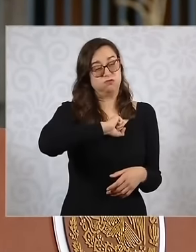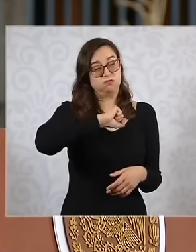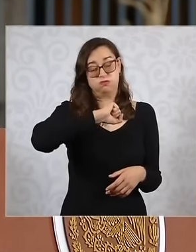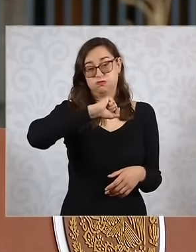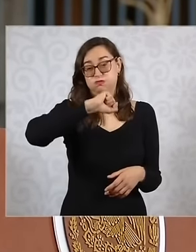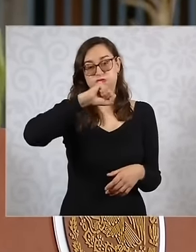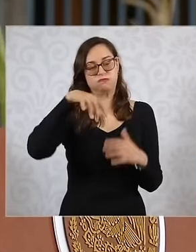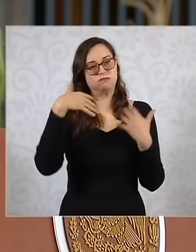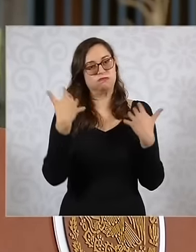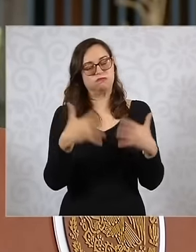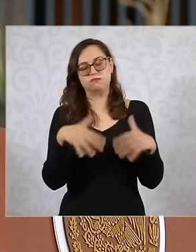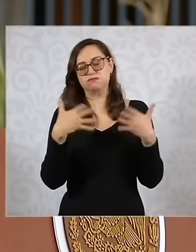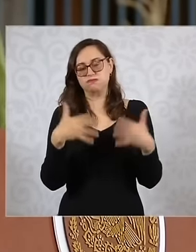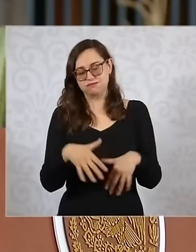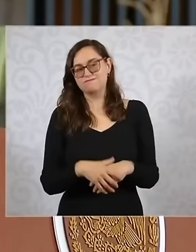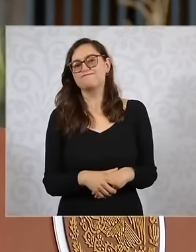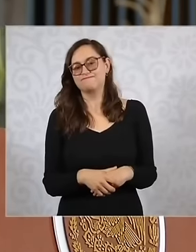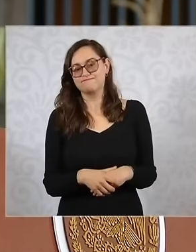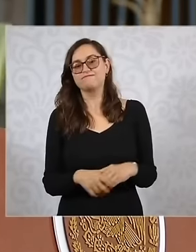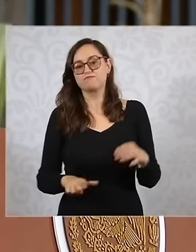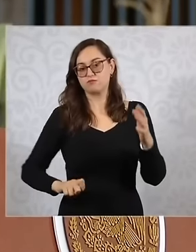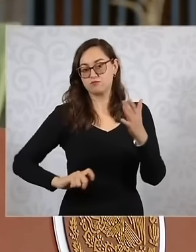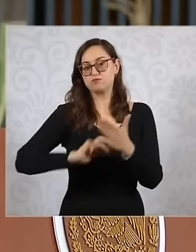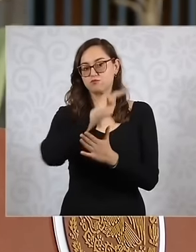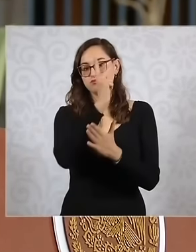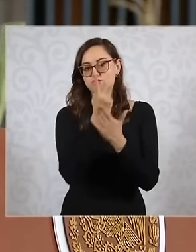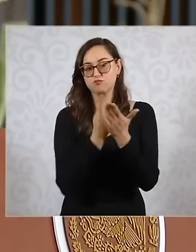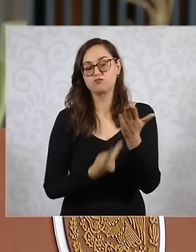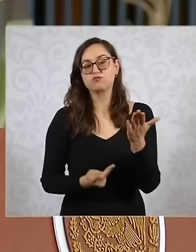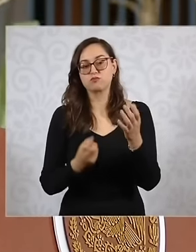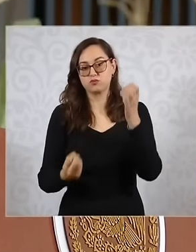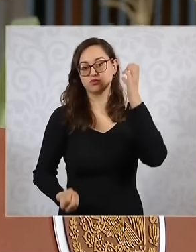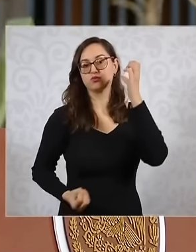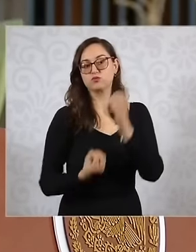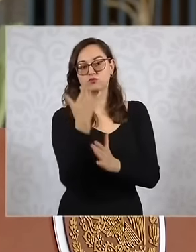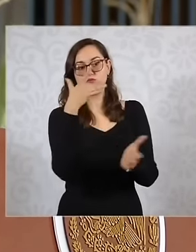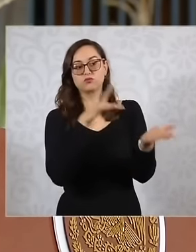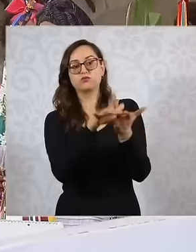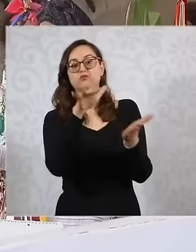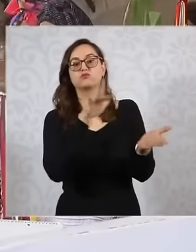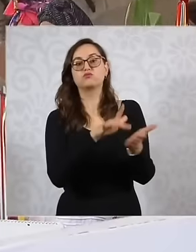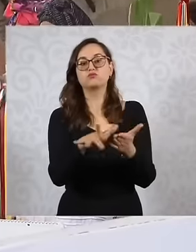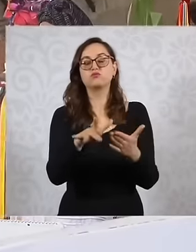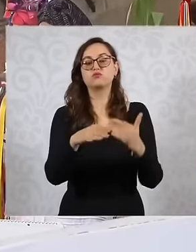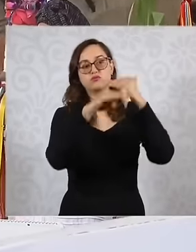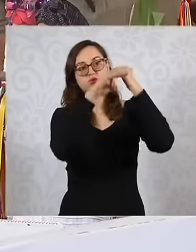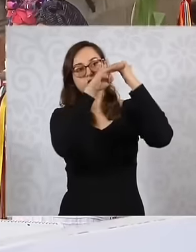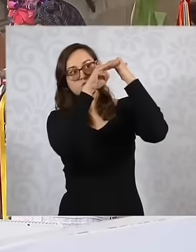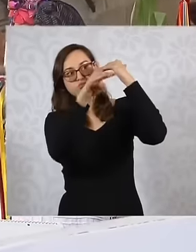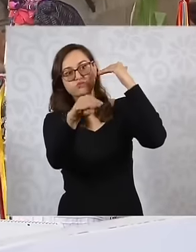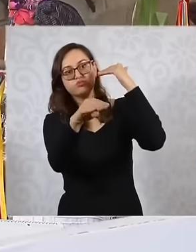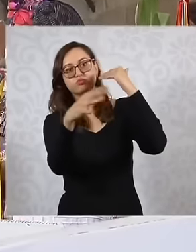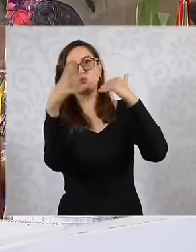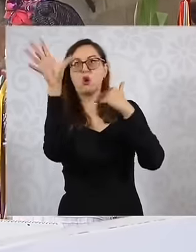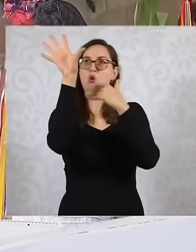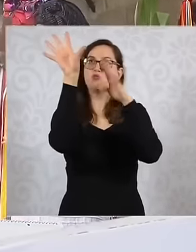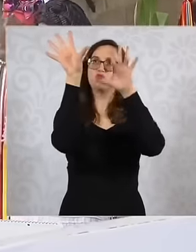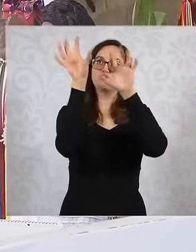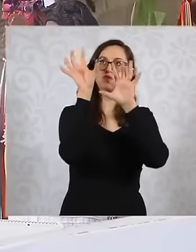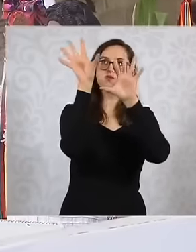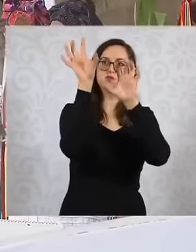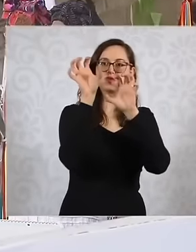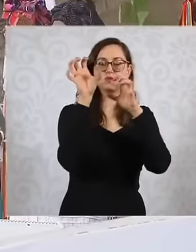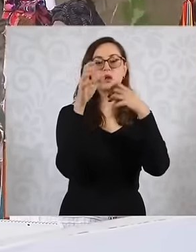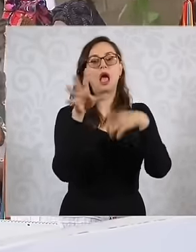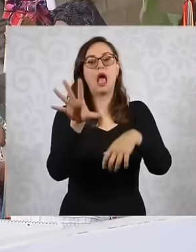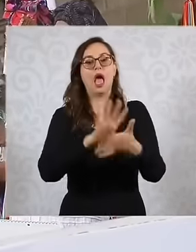vamos a impulsar un programa de paneles fotovoltaicos para que tengan en su vivienda